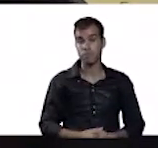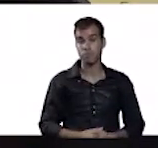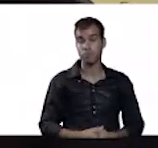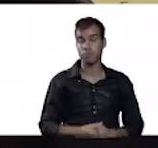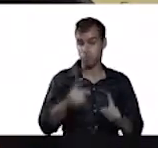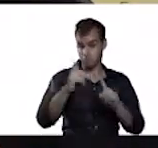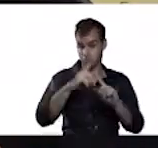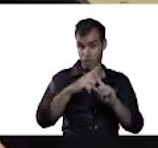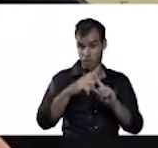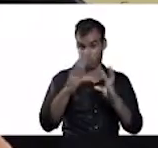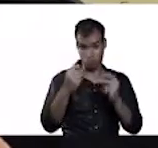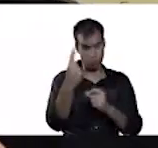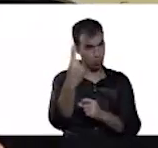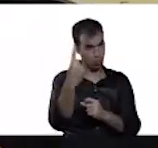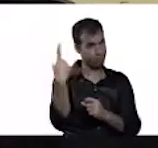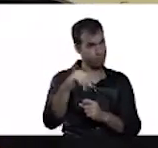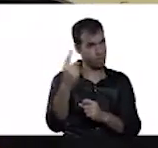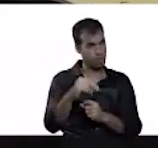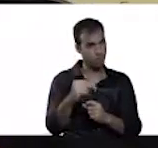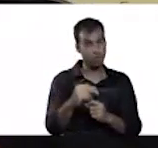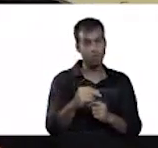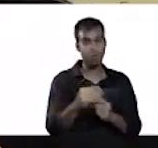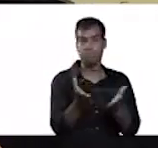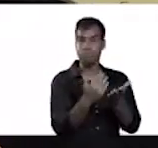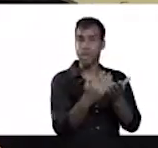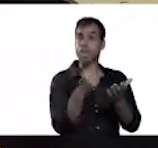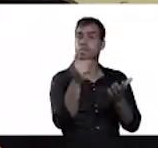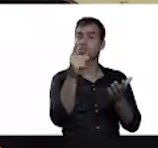La actividad número 1 de la página 12,